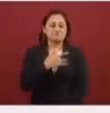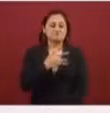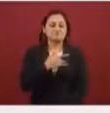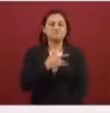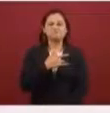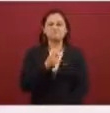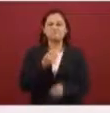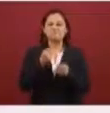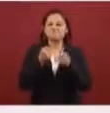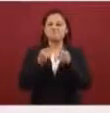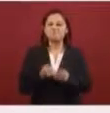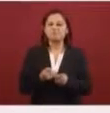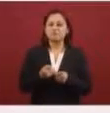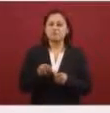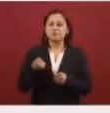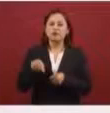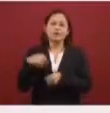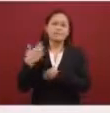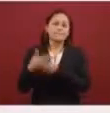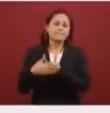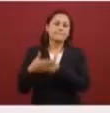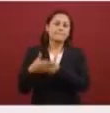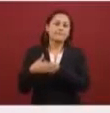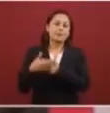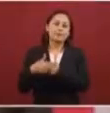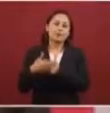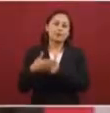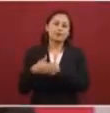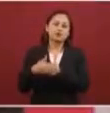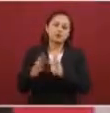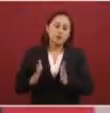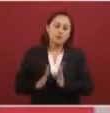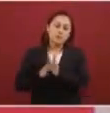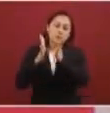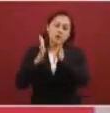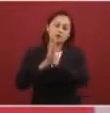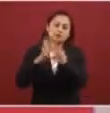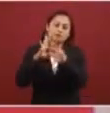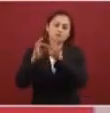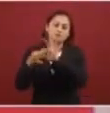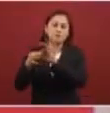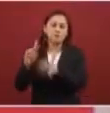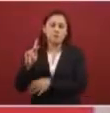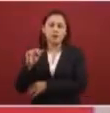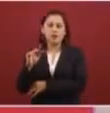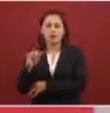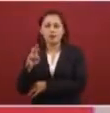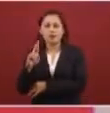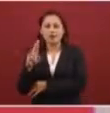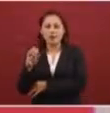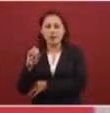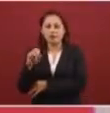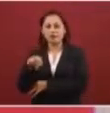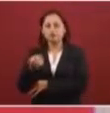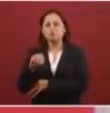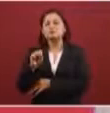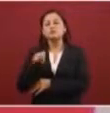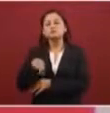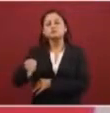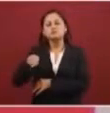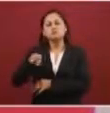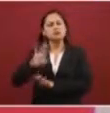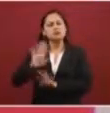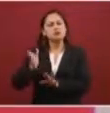repito, en estos Juegos Panamericanos. Están ustedes preparados